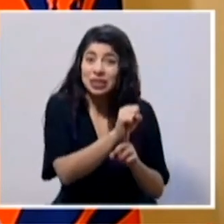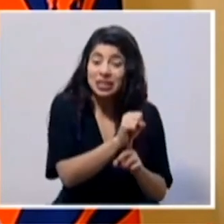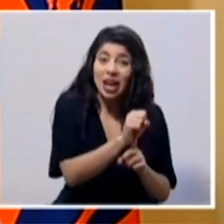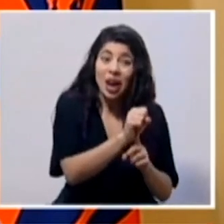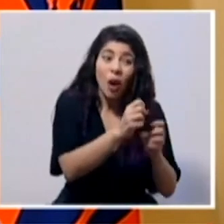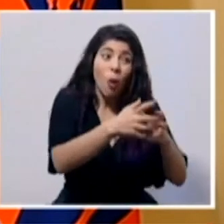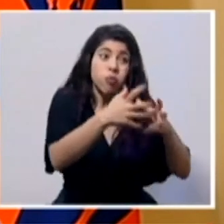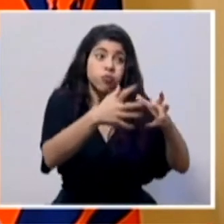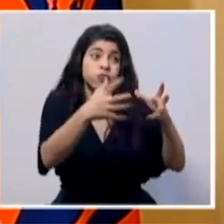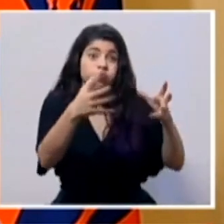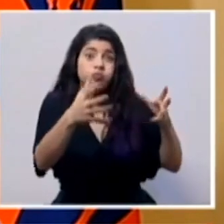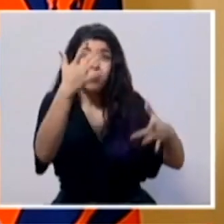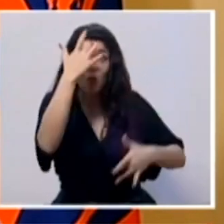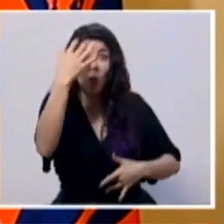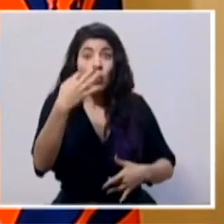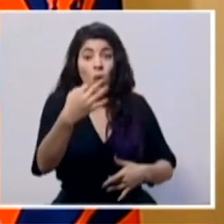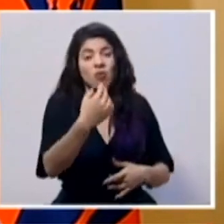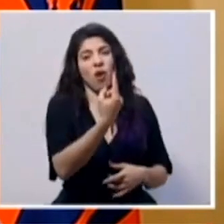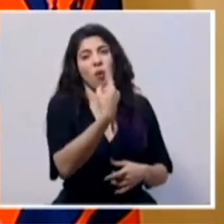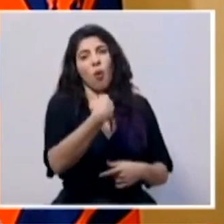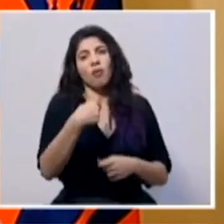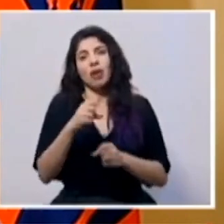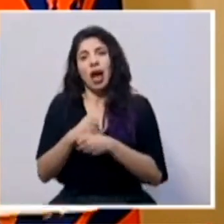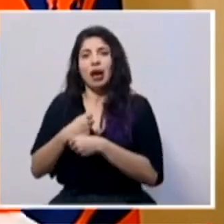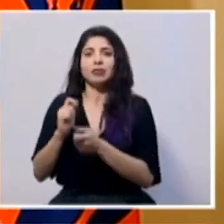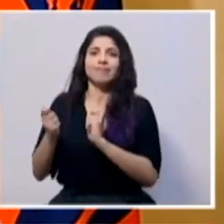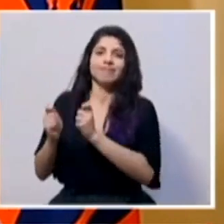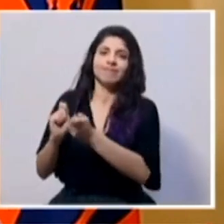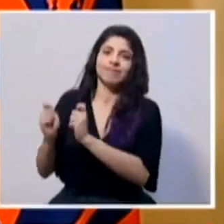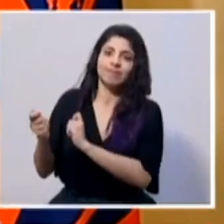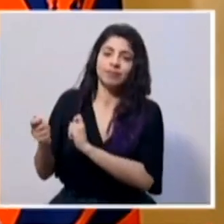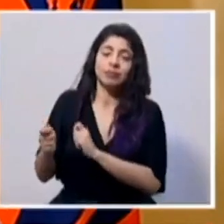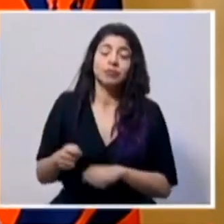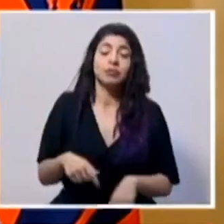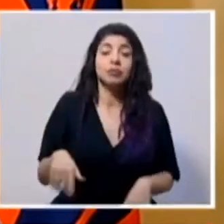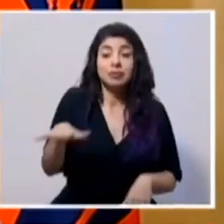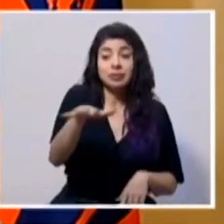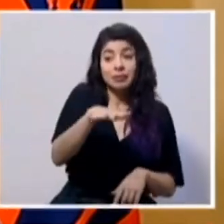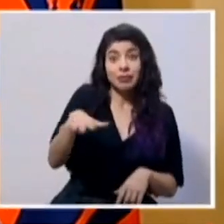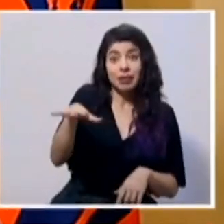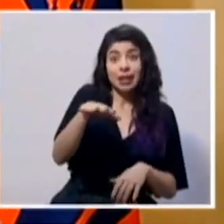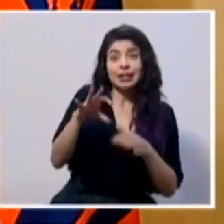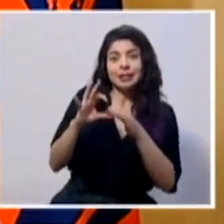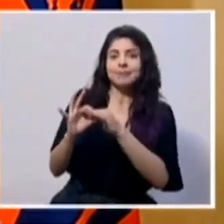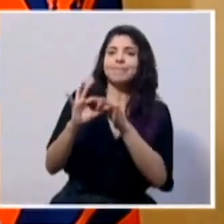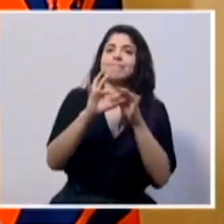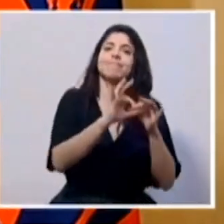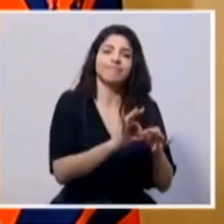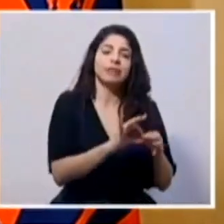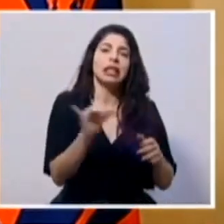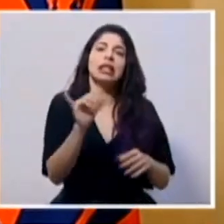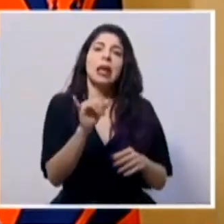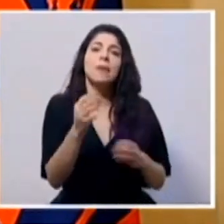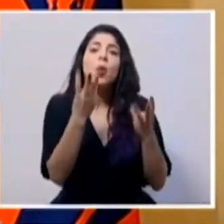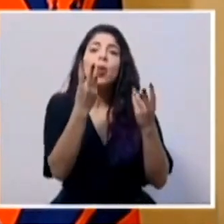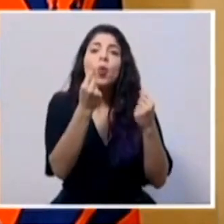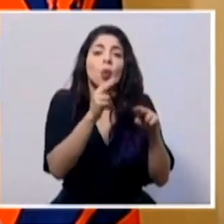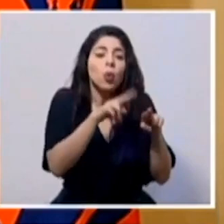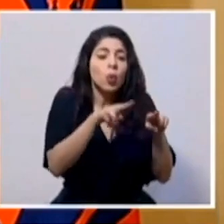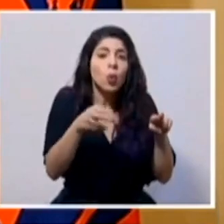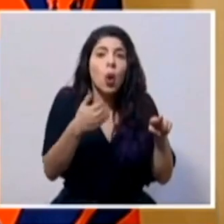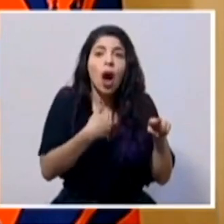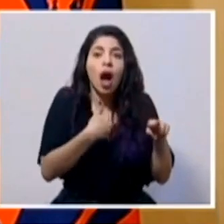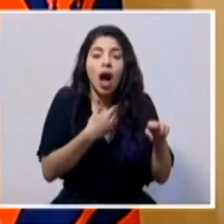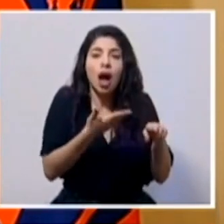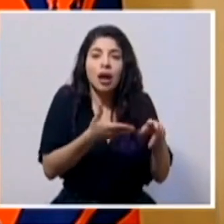del crecimiento de casos todos los días. Esto también va de la mano del aumento de la capacidad instalada que se